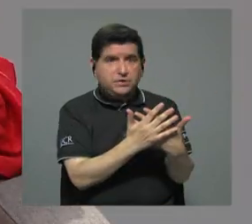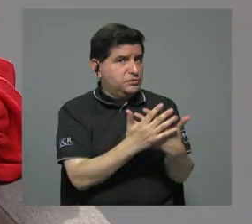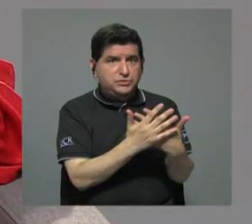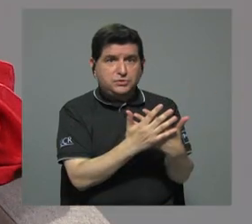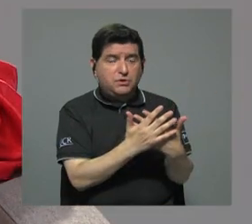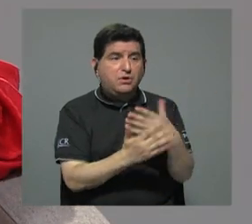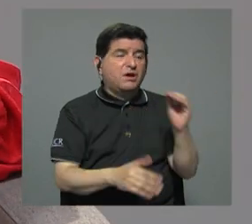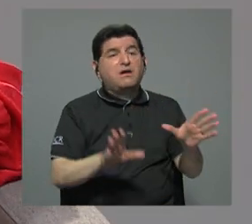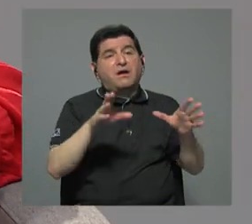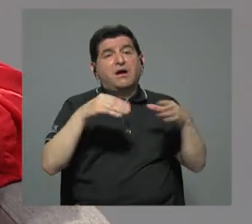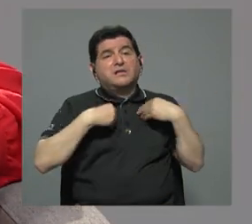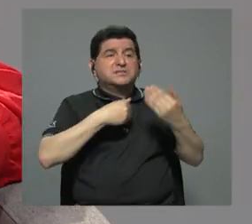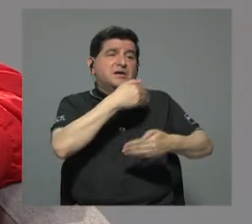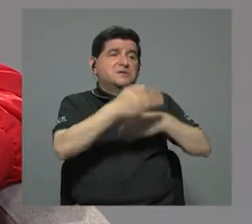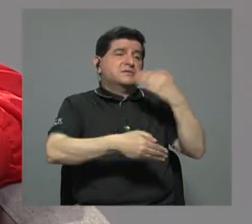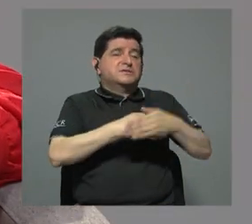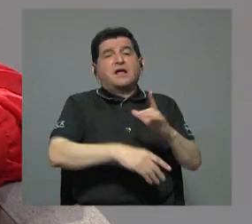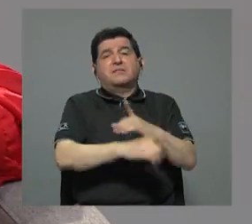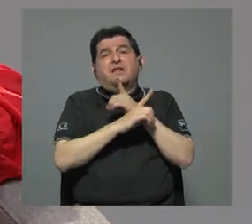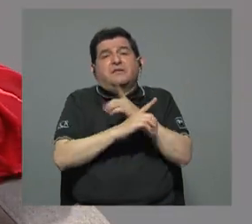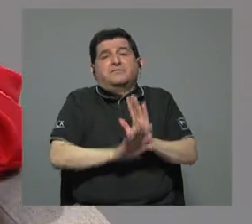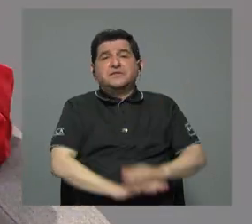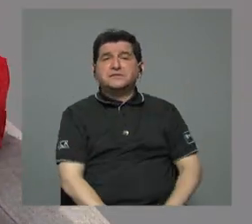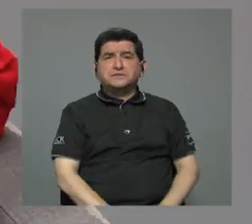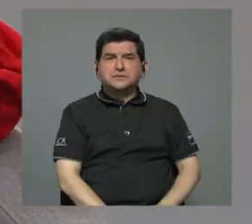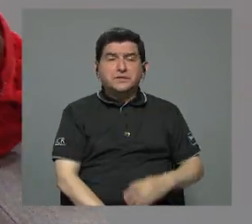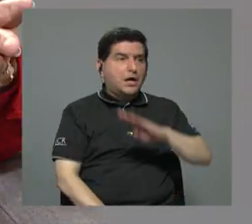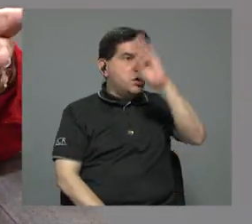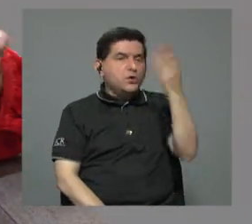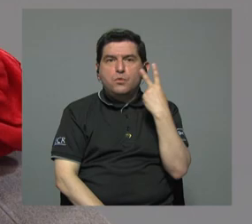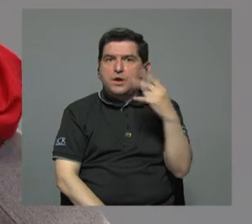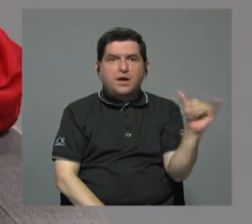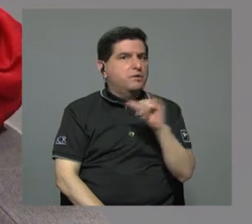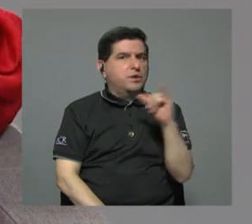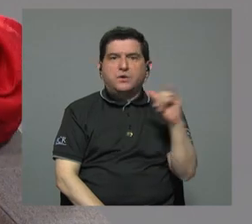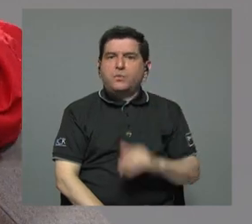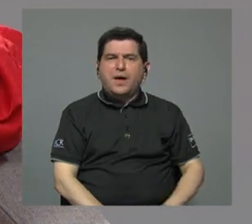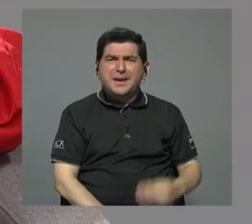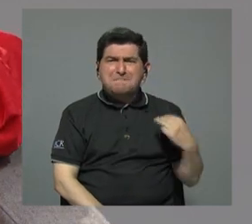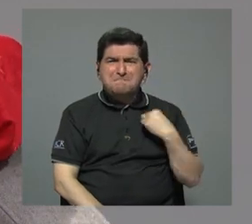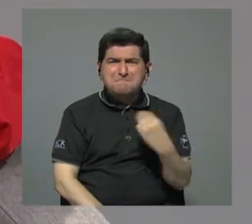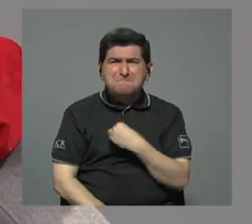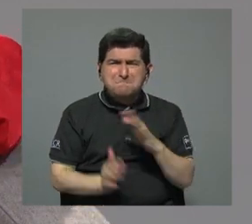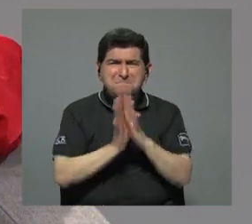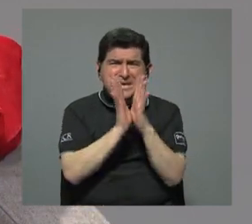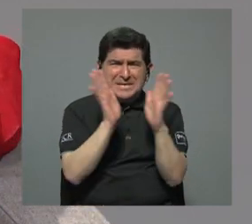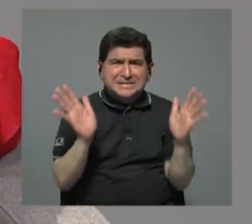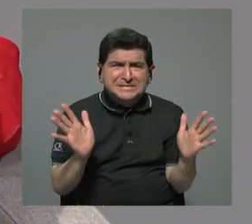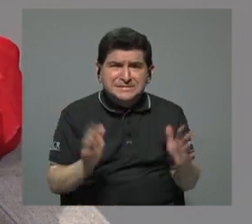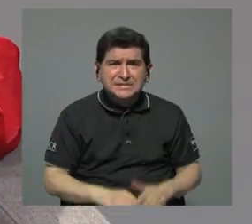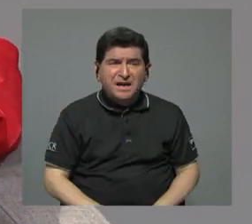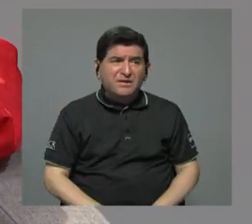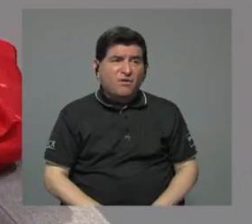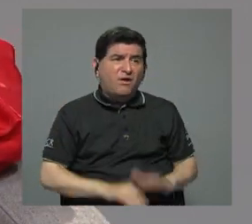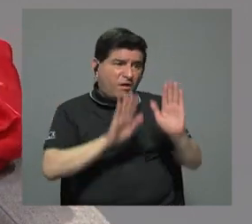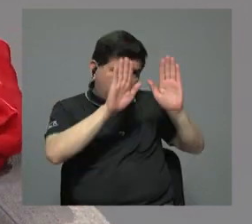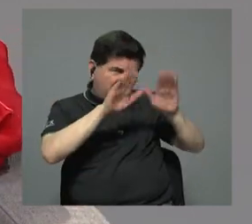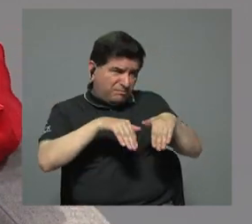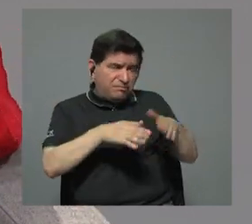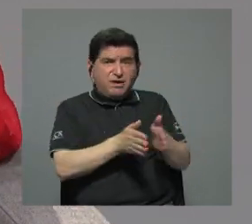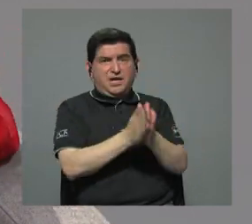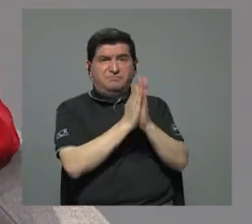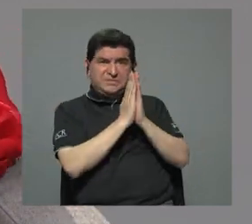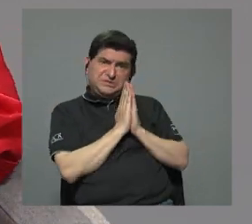pliega a las gestiones de la defensa yo nunca había visto eso que el ministerio público está plegándose a una